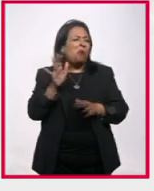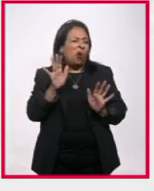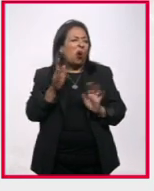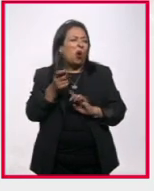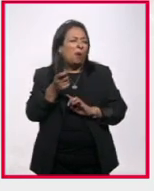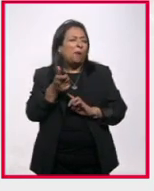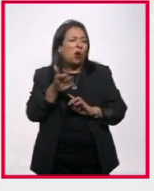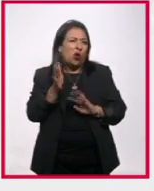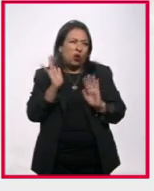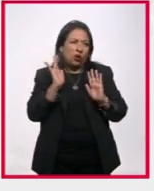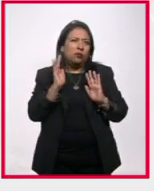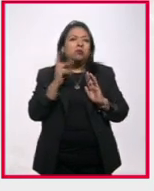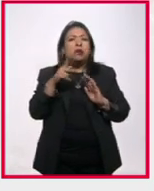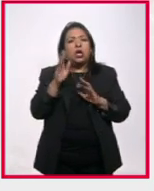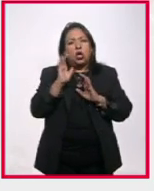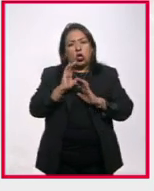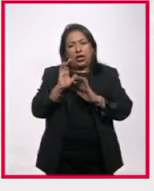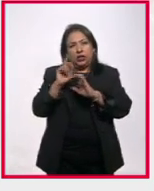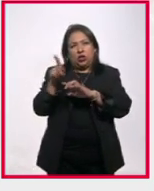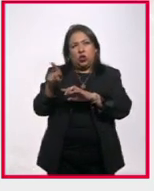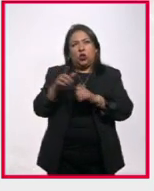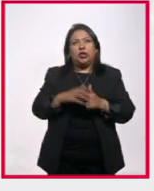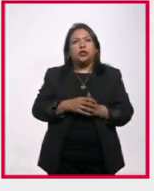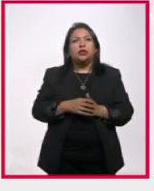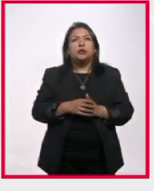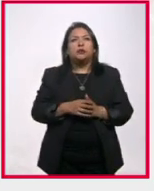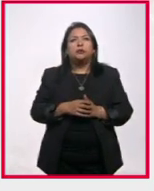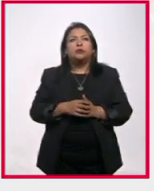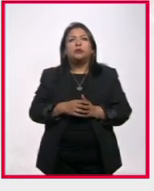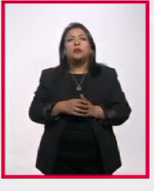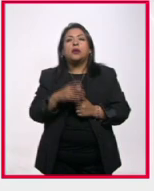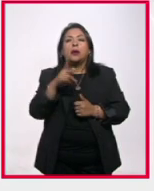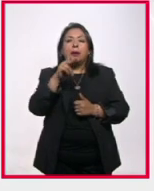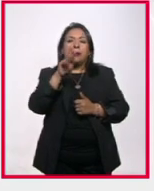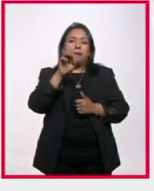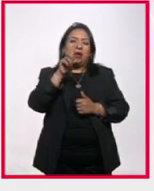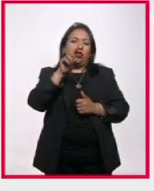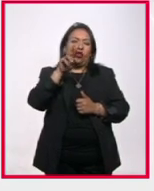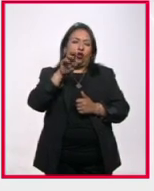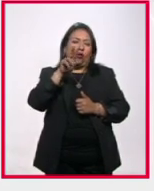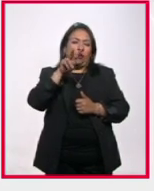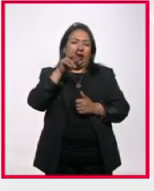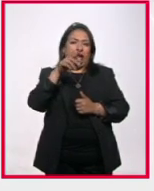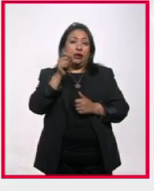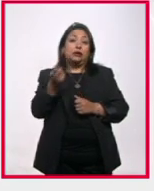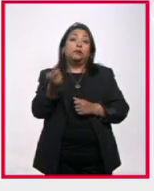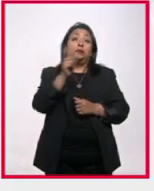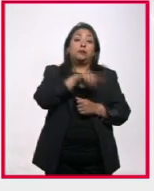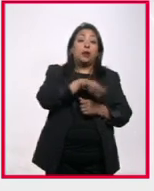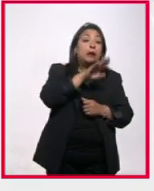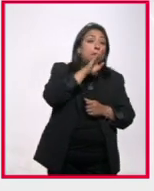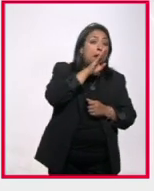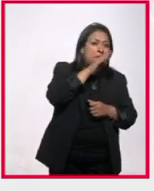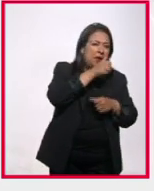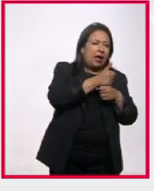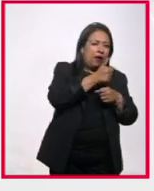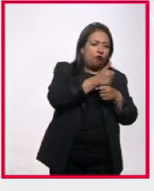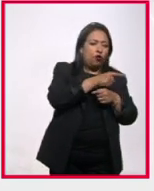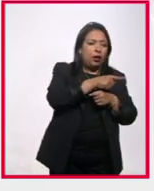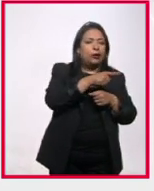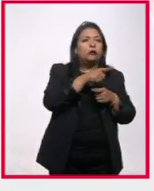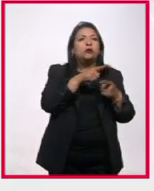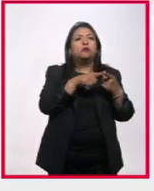No tanto, pero bueno, las canciones que interpretaba el maestro Pedro Vargas. Uh-huh. Y del otro, pues estaba la